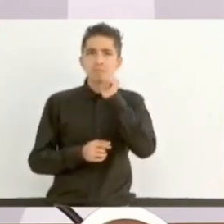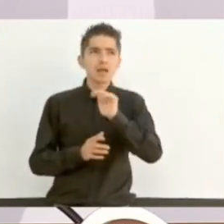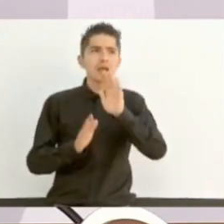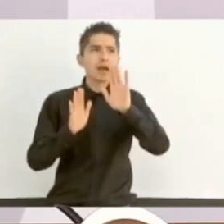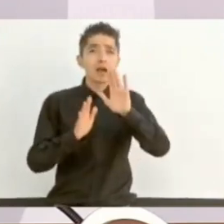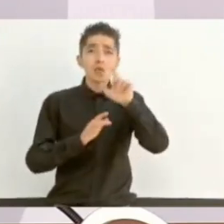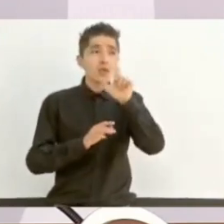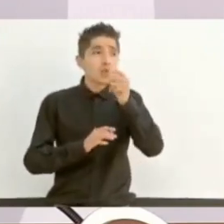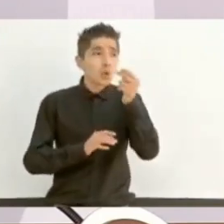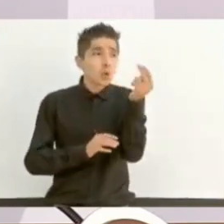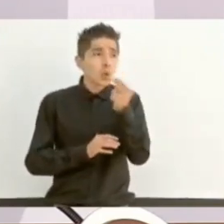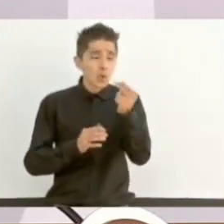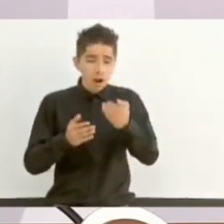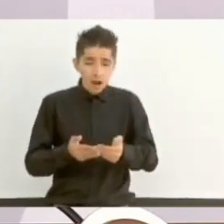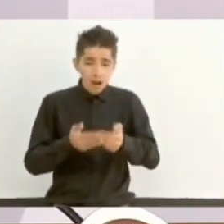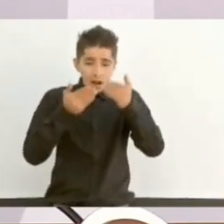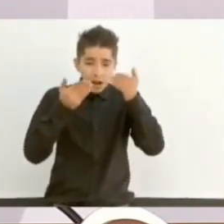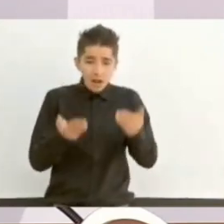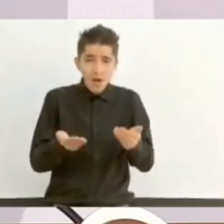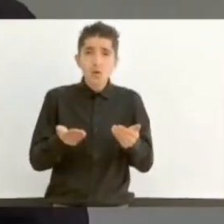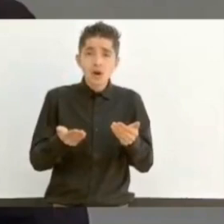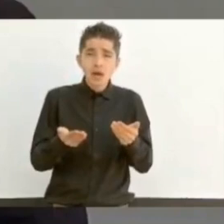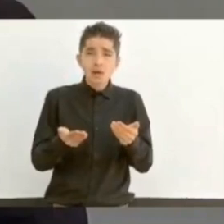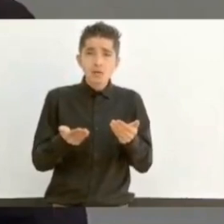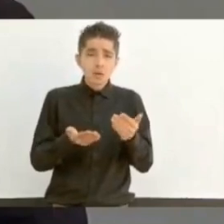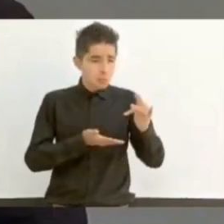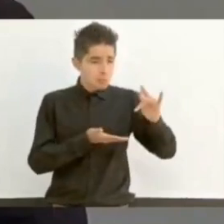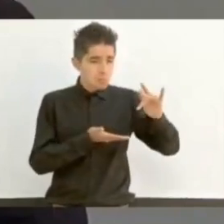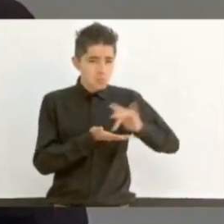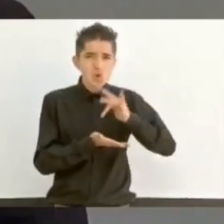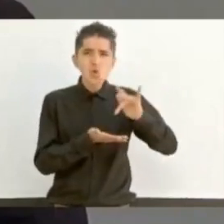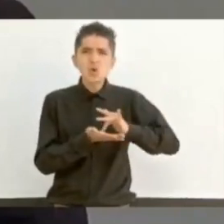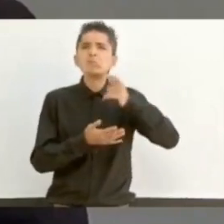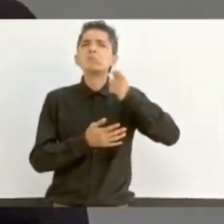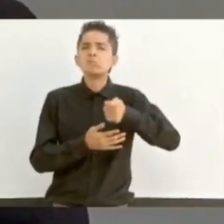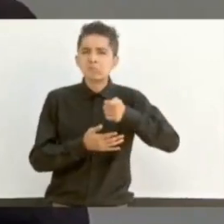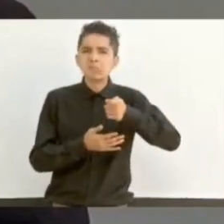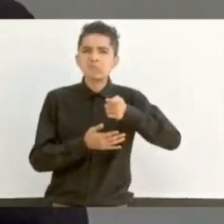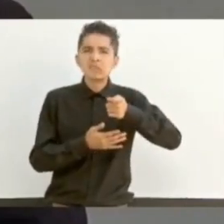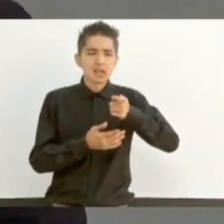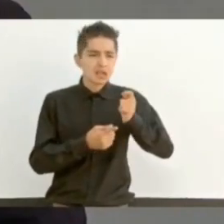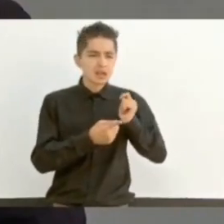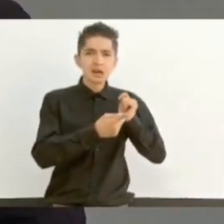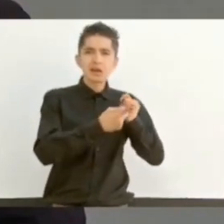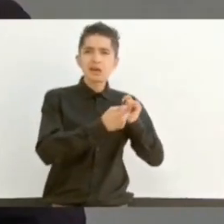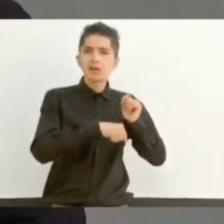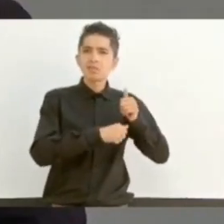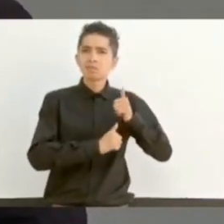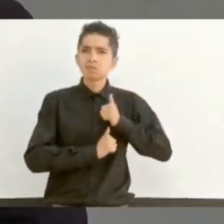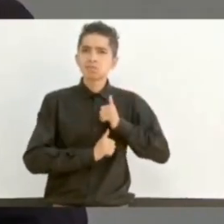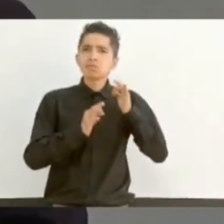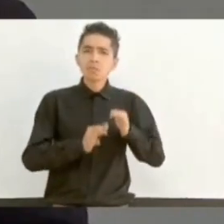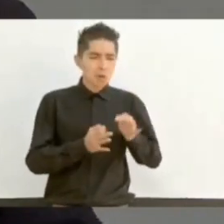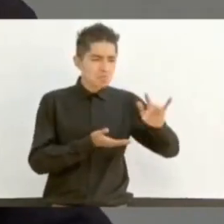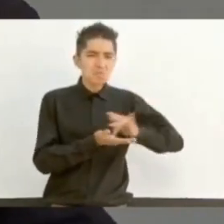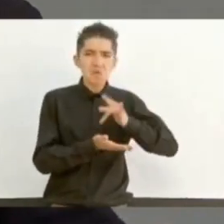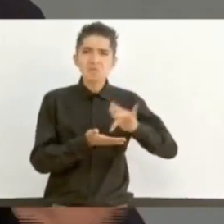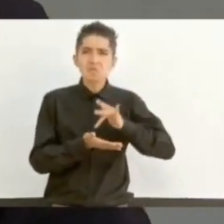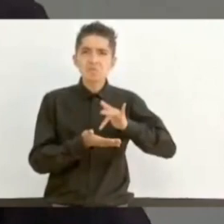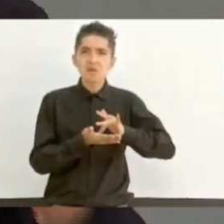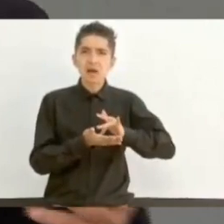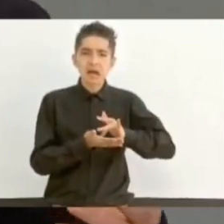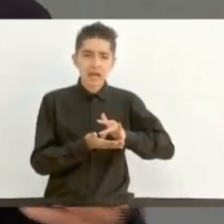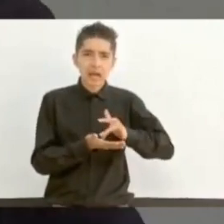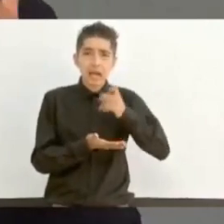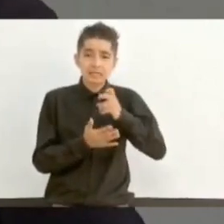ahora vamos a contar con el apoyo de las Fuerzas Armadas para este